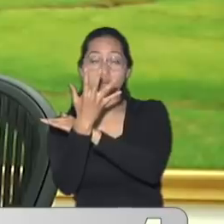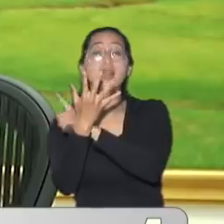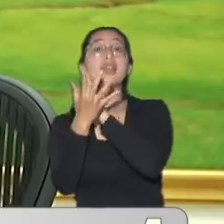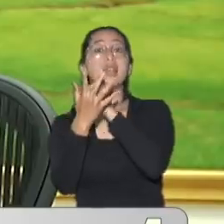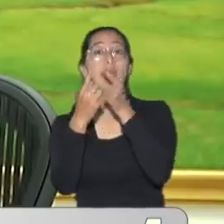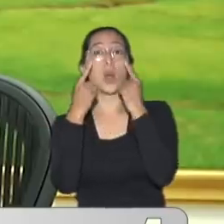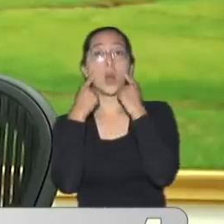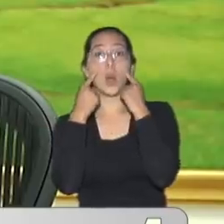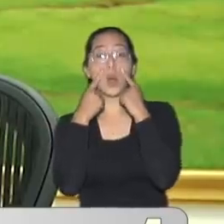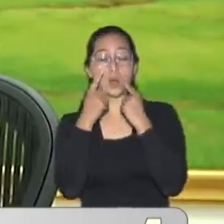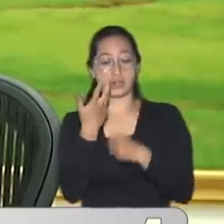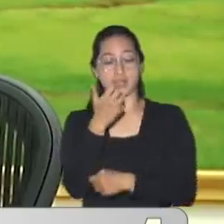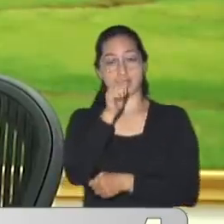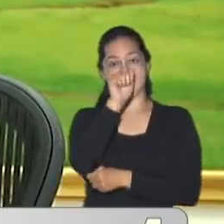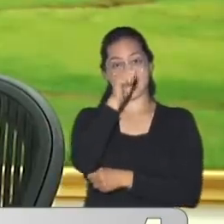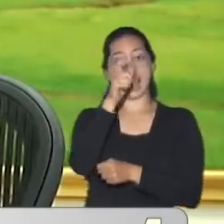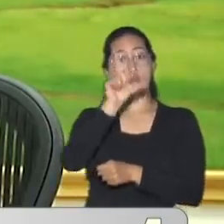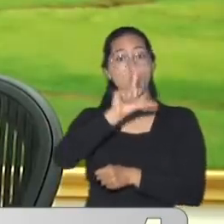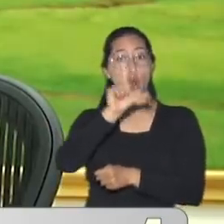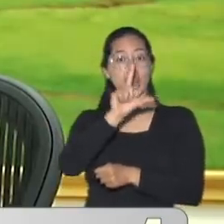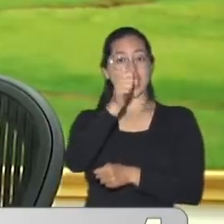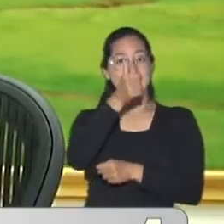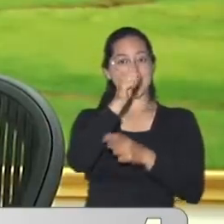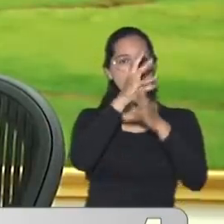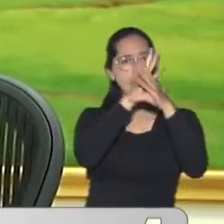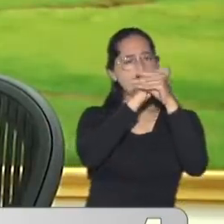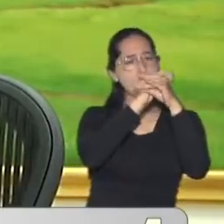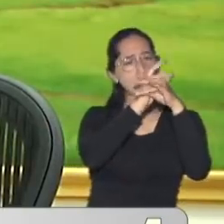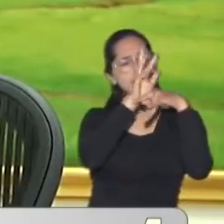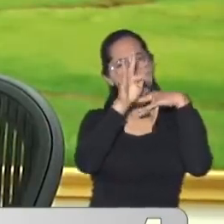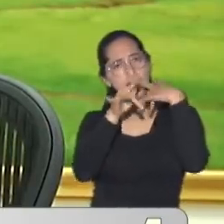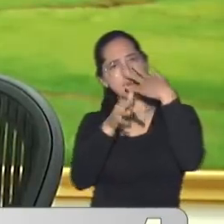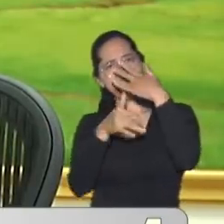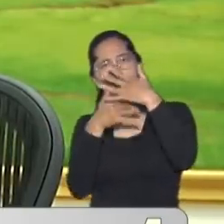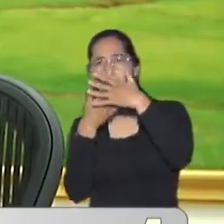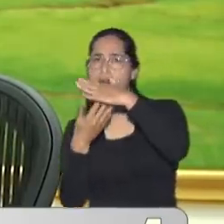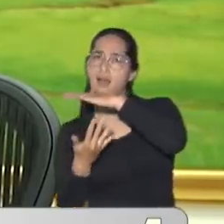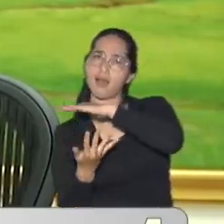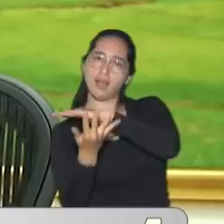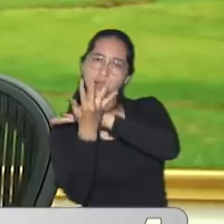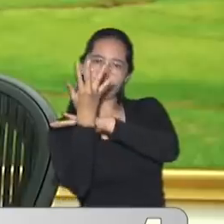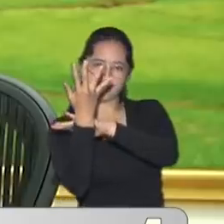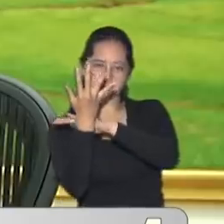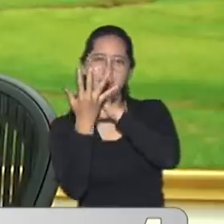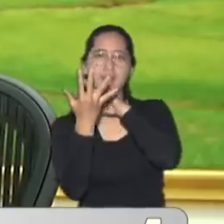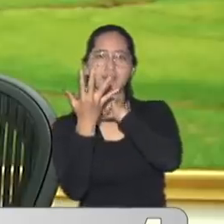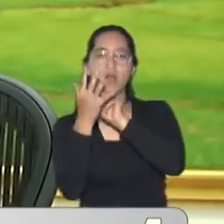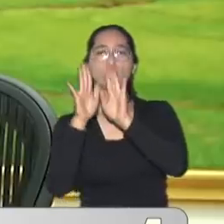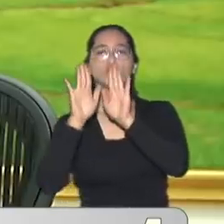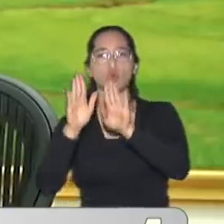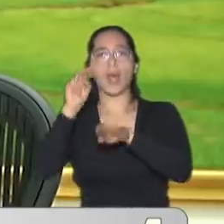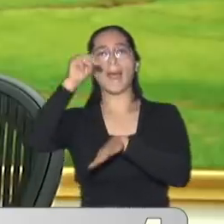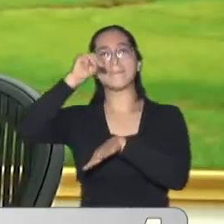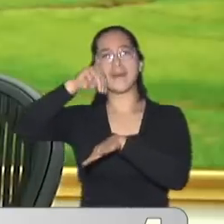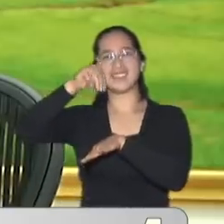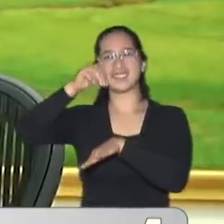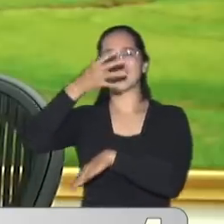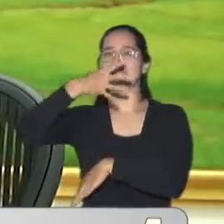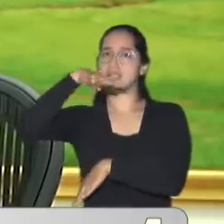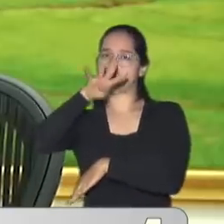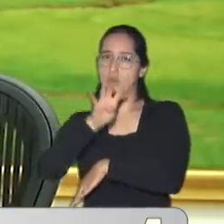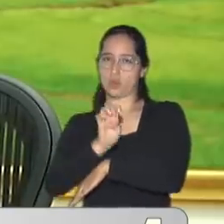de las 10 de la noche del lunes a las 5 de la mañana del martes 19 de